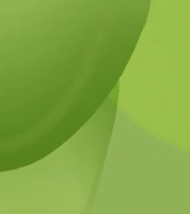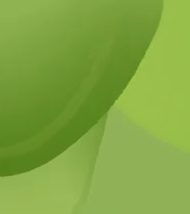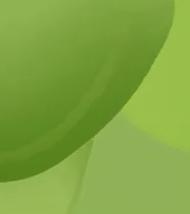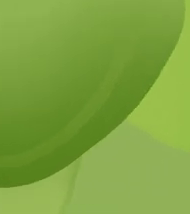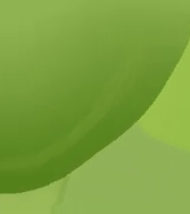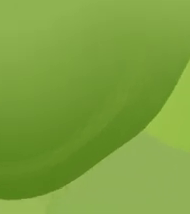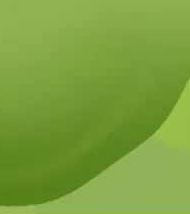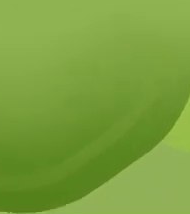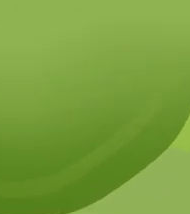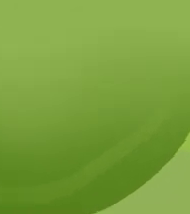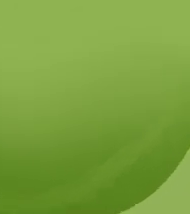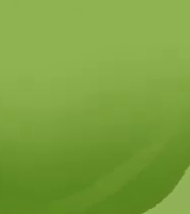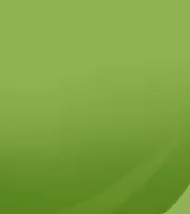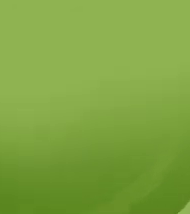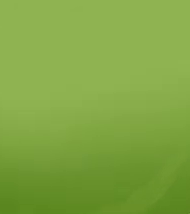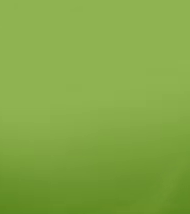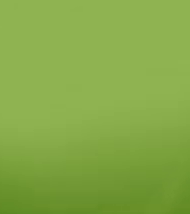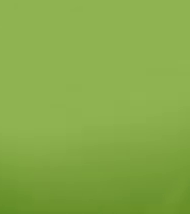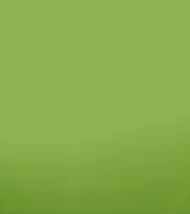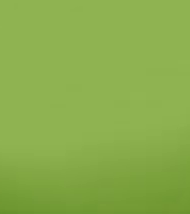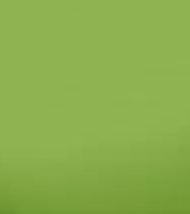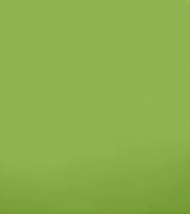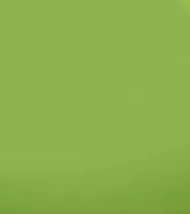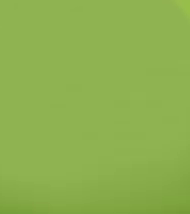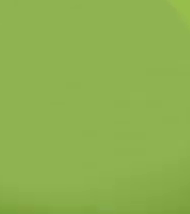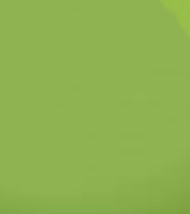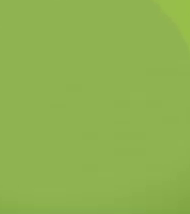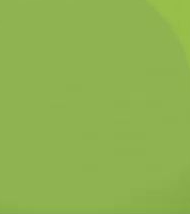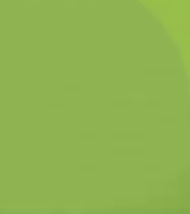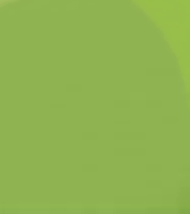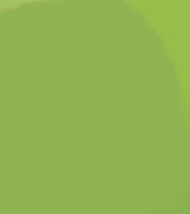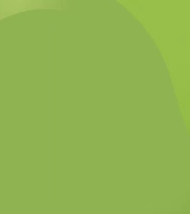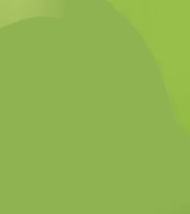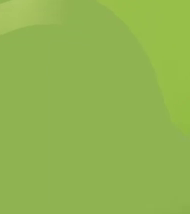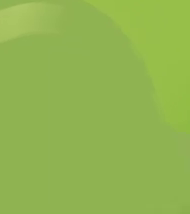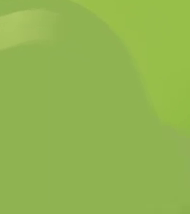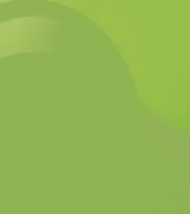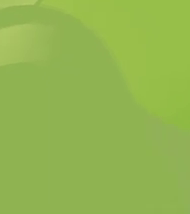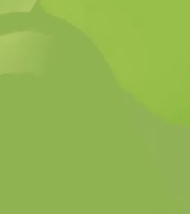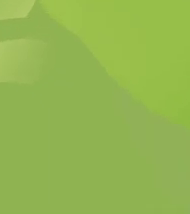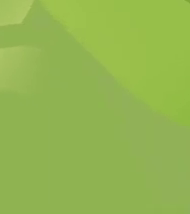M-I. Hola. M-I. Mi nombre es M-I. María Isabel.